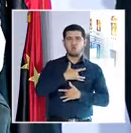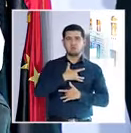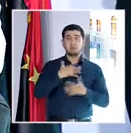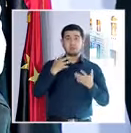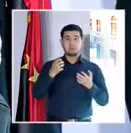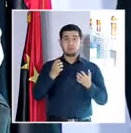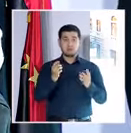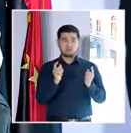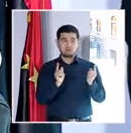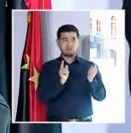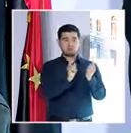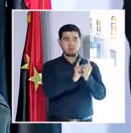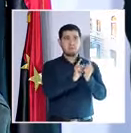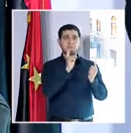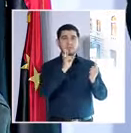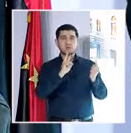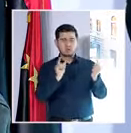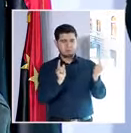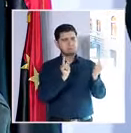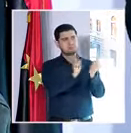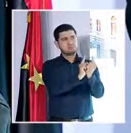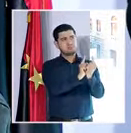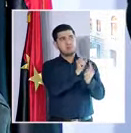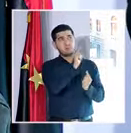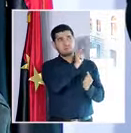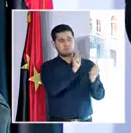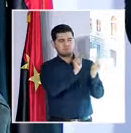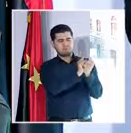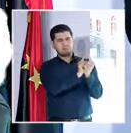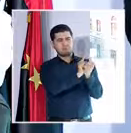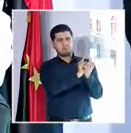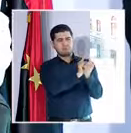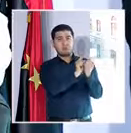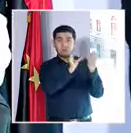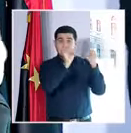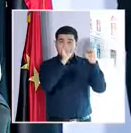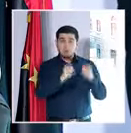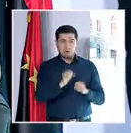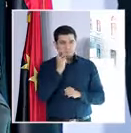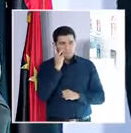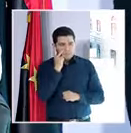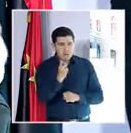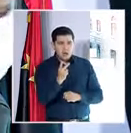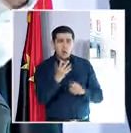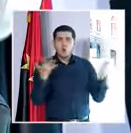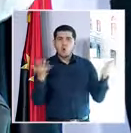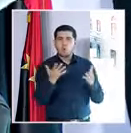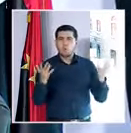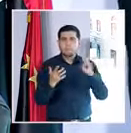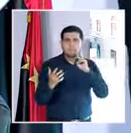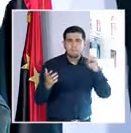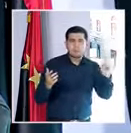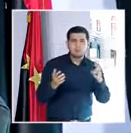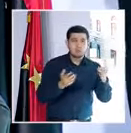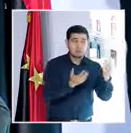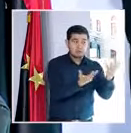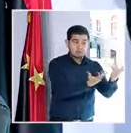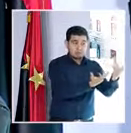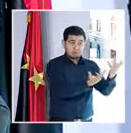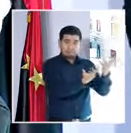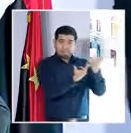mirara la situación, yo no había ido, seguramente Víctor sí, que mirara la situación de los venezolanos que se vinieron